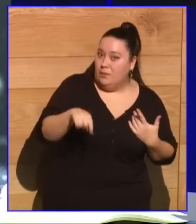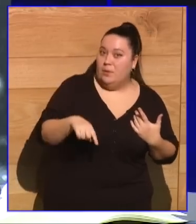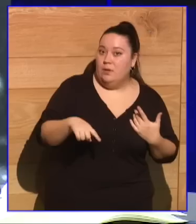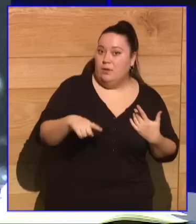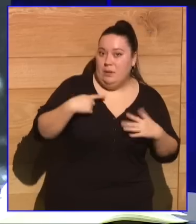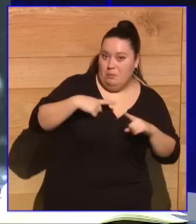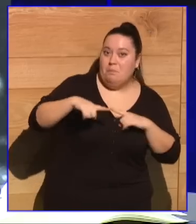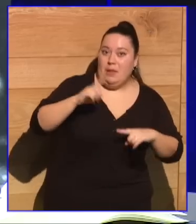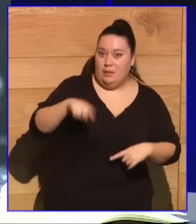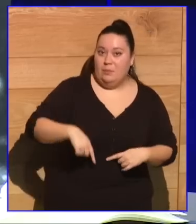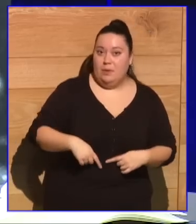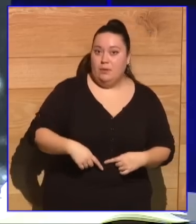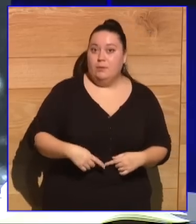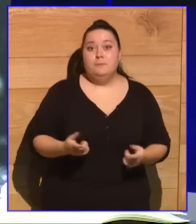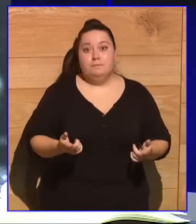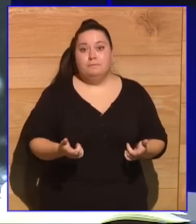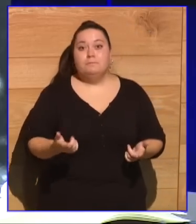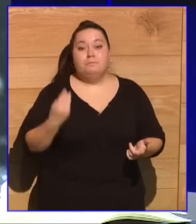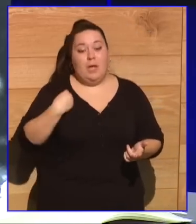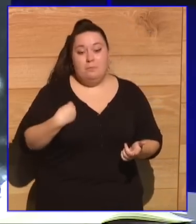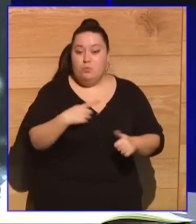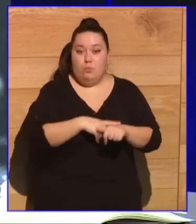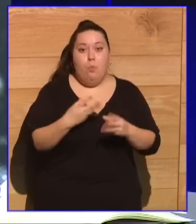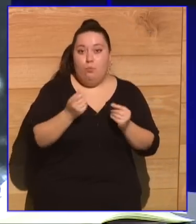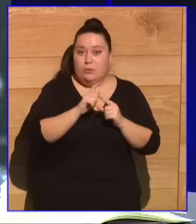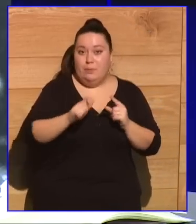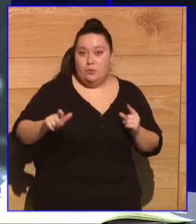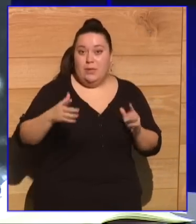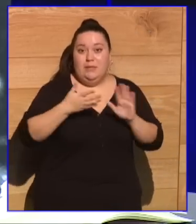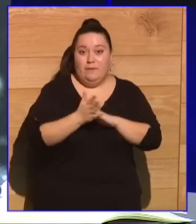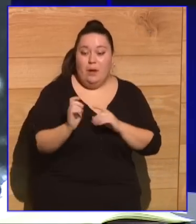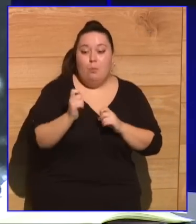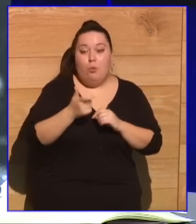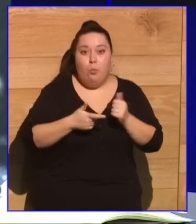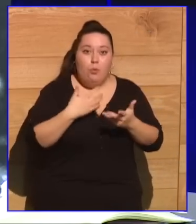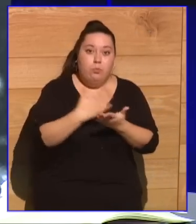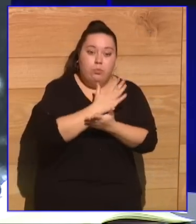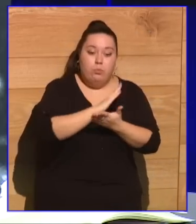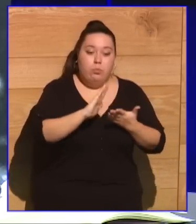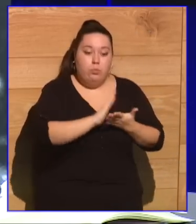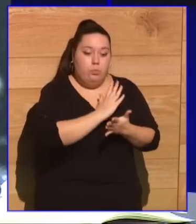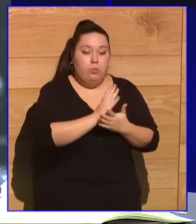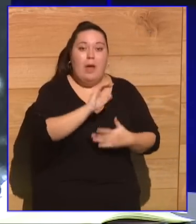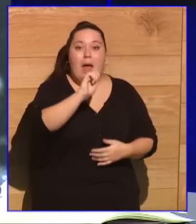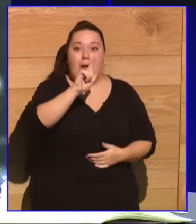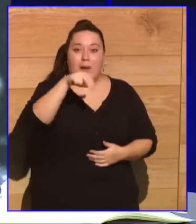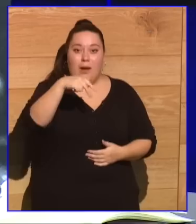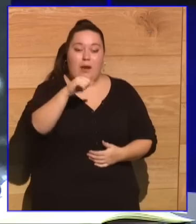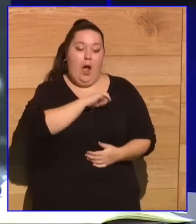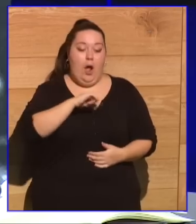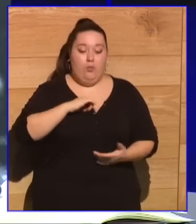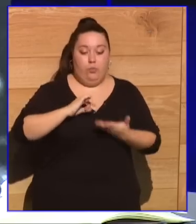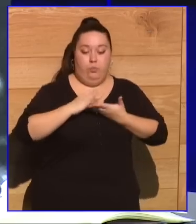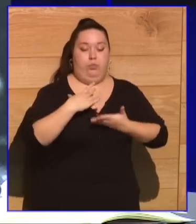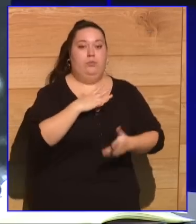también están acostumbrados a ser los que ellos dicen, y se empiezan a separar, y Alan Parker se autodespide 3 veces y vuelve 3